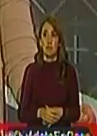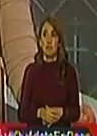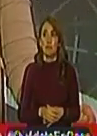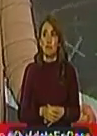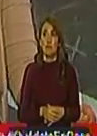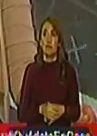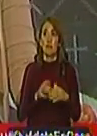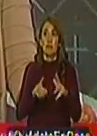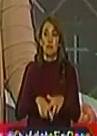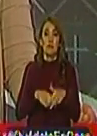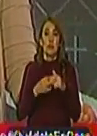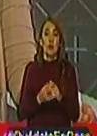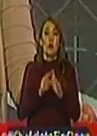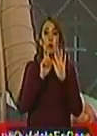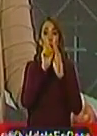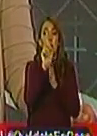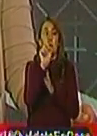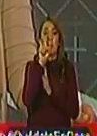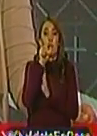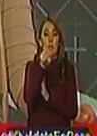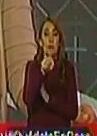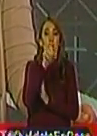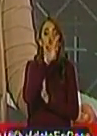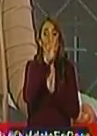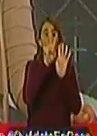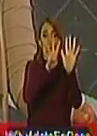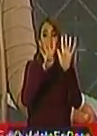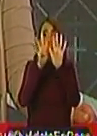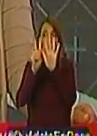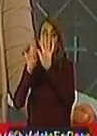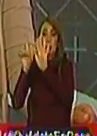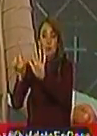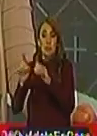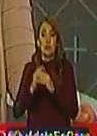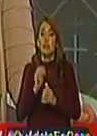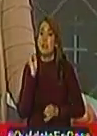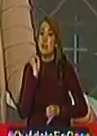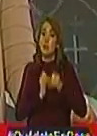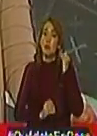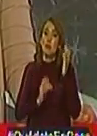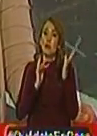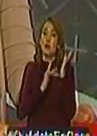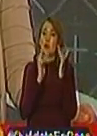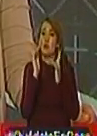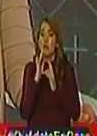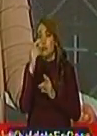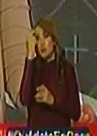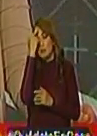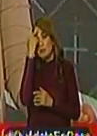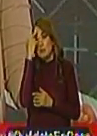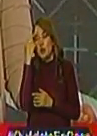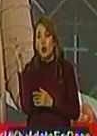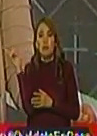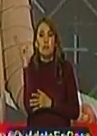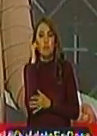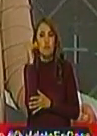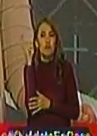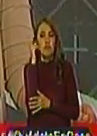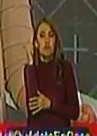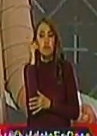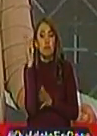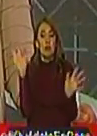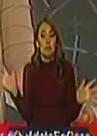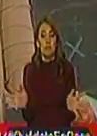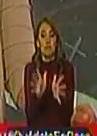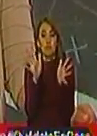Desde 1996, el último miércoles de abril de cada año, se conmemora el Día Internacional de Concienciación sobre el Ruido, con el objetivo